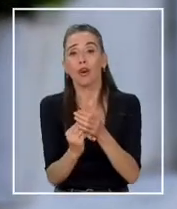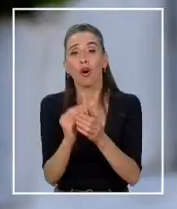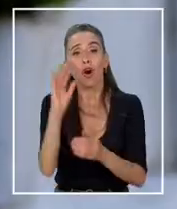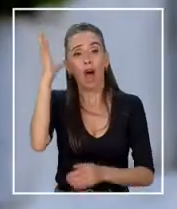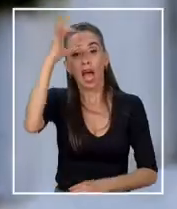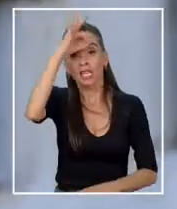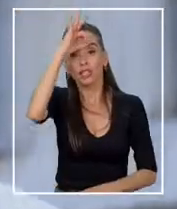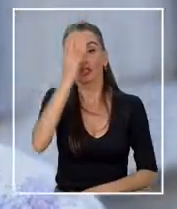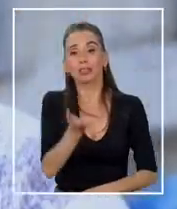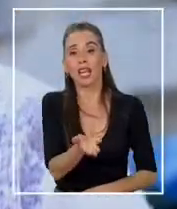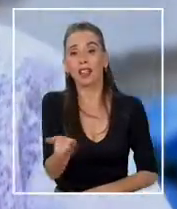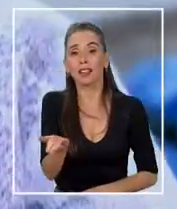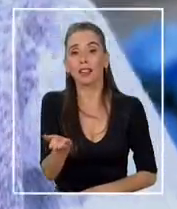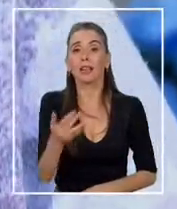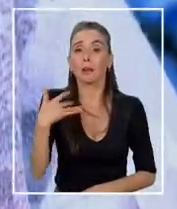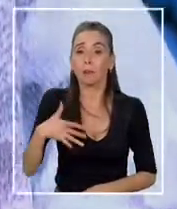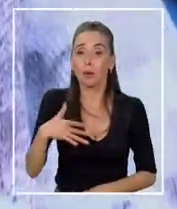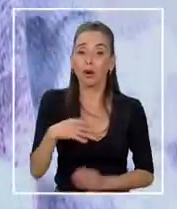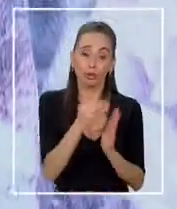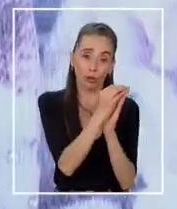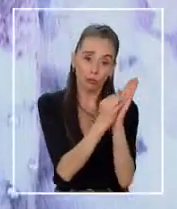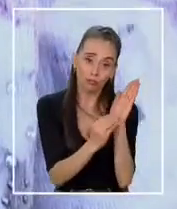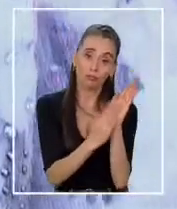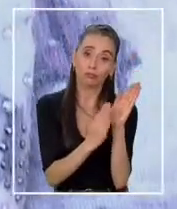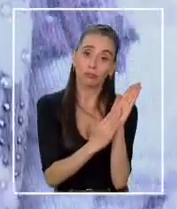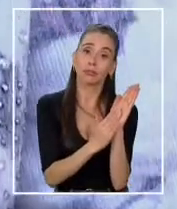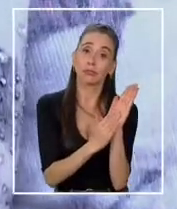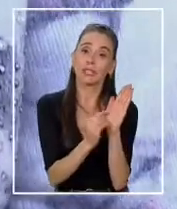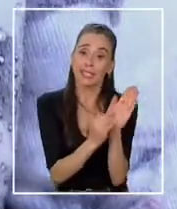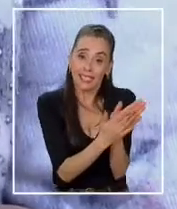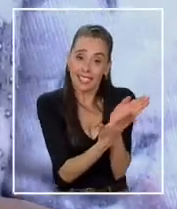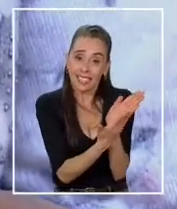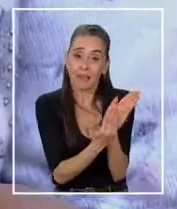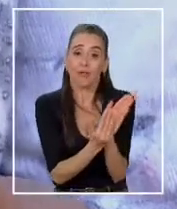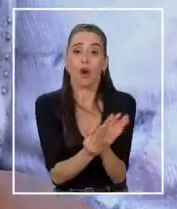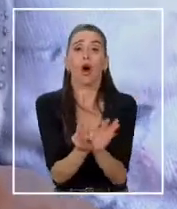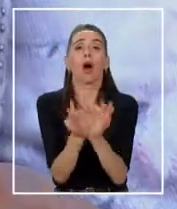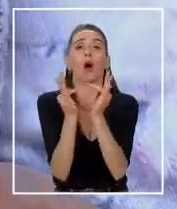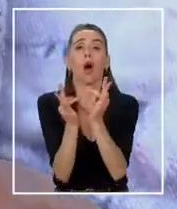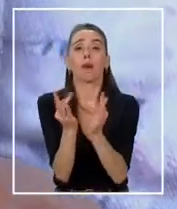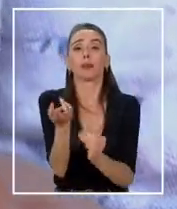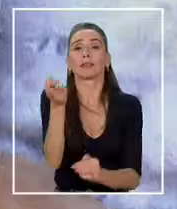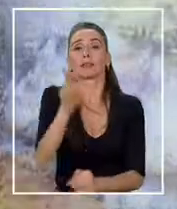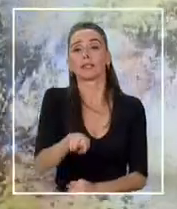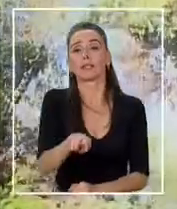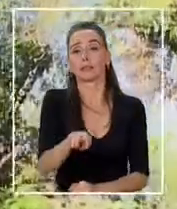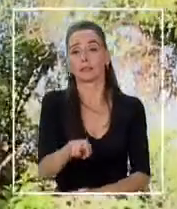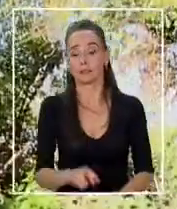Lo importante es que quede plasmado para que esto nunca más vuelva a ocurrir.